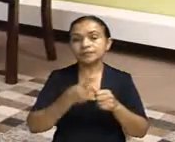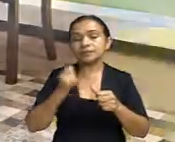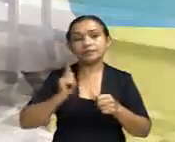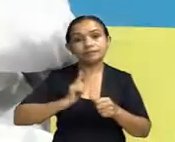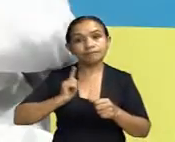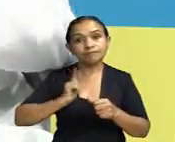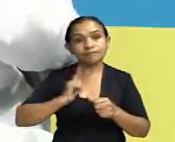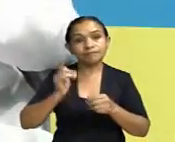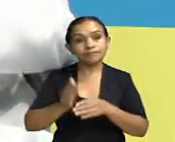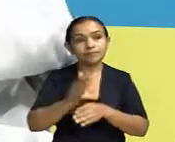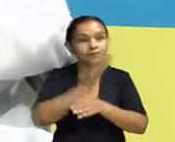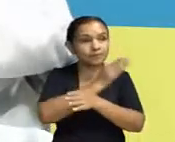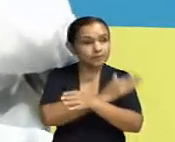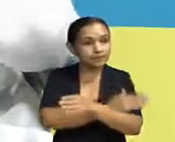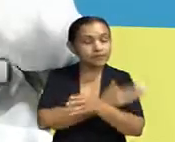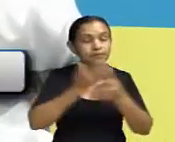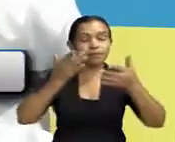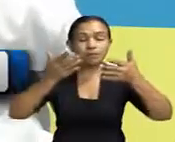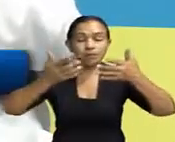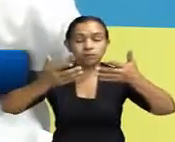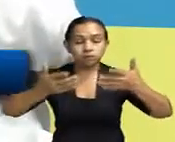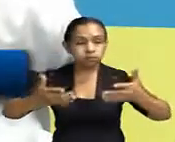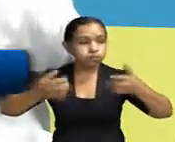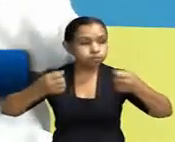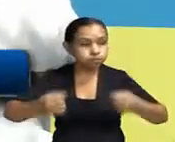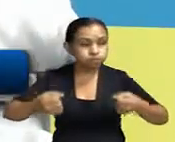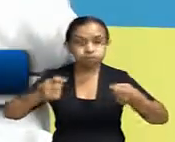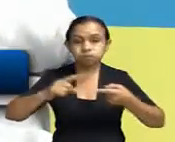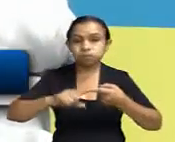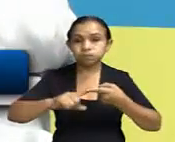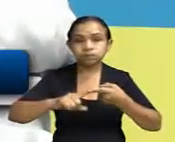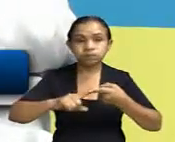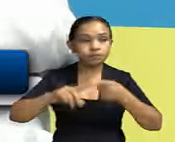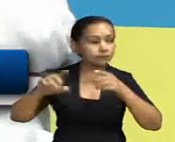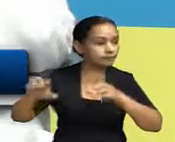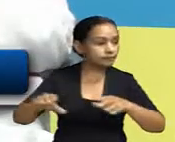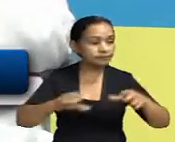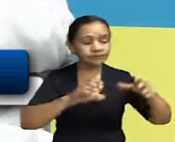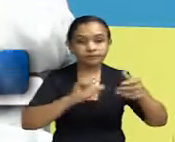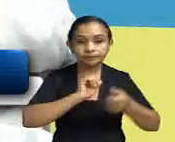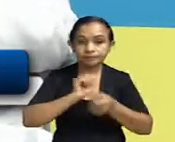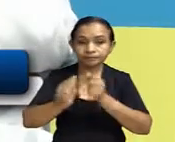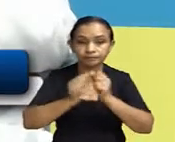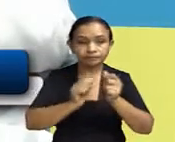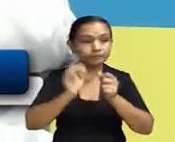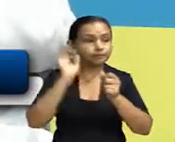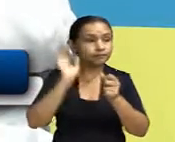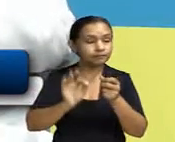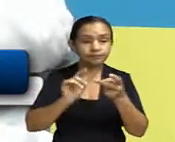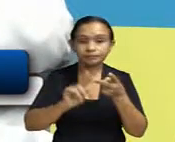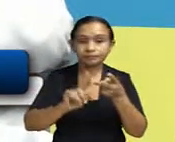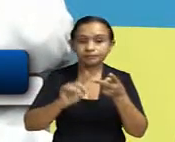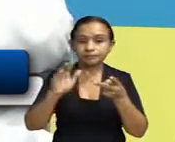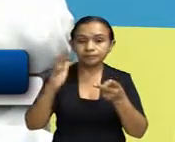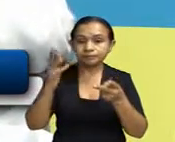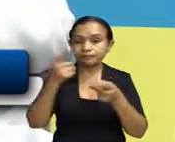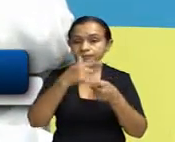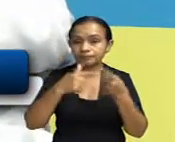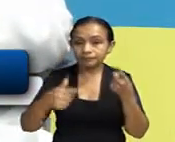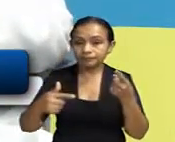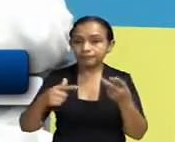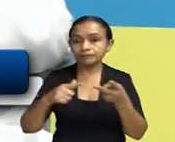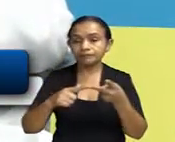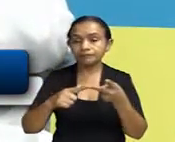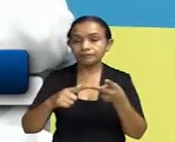como ya hemos mencionado, el peso, mantener una actividad física adecuada, al menos media hora de caminatas, una